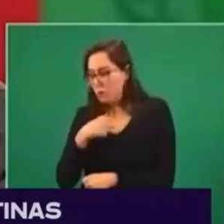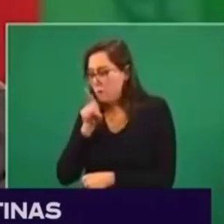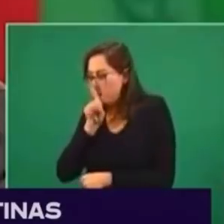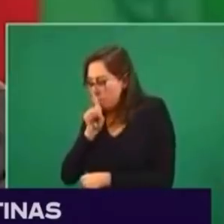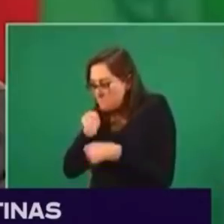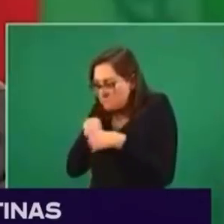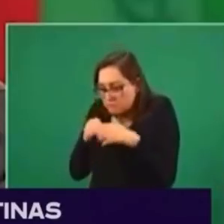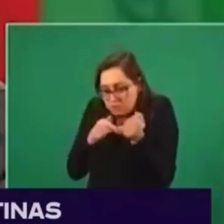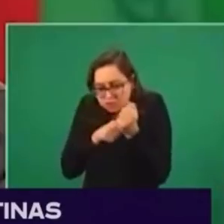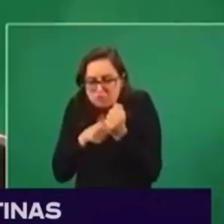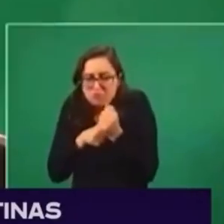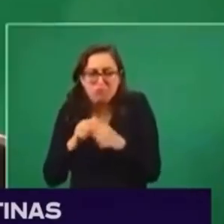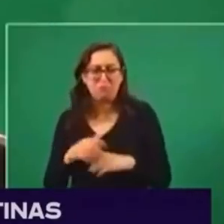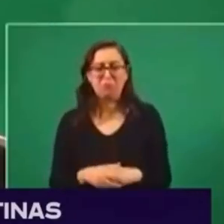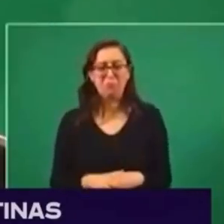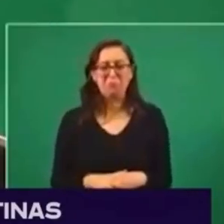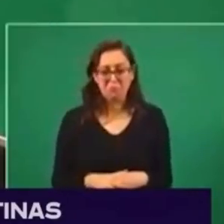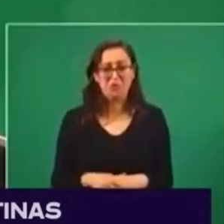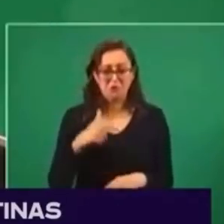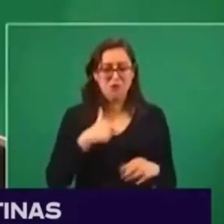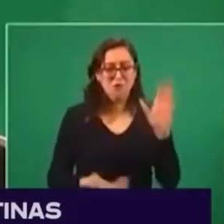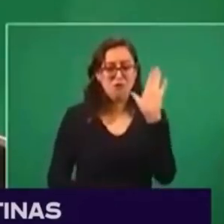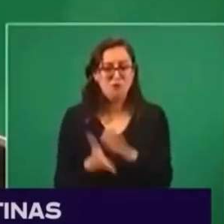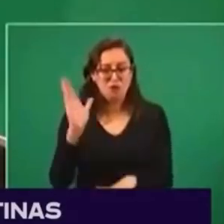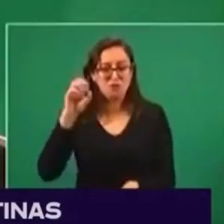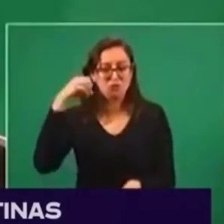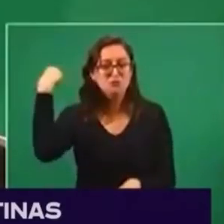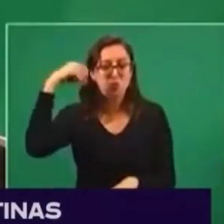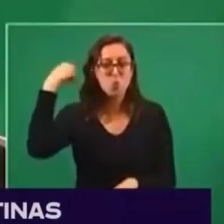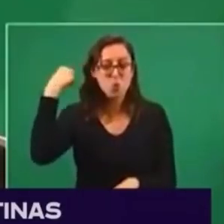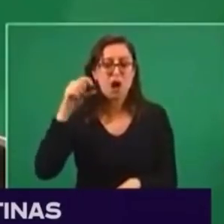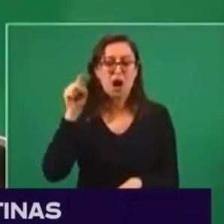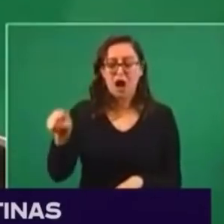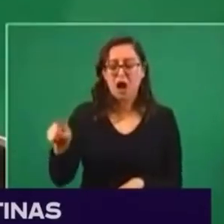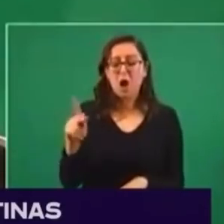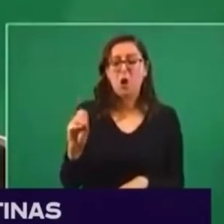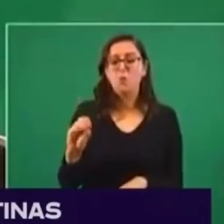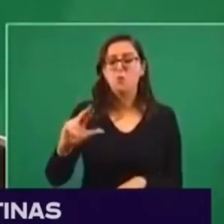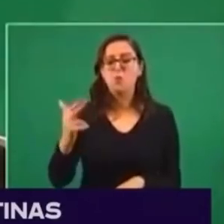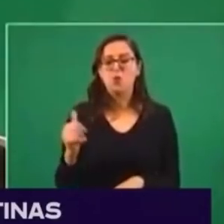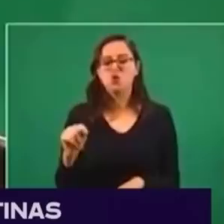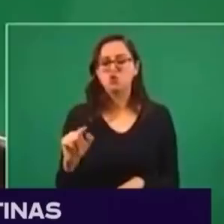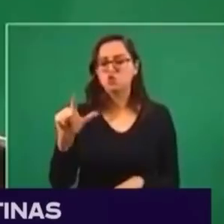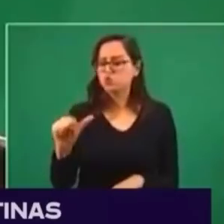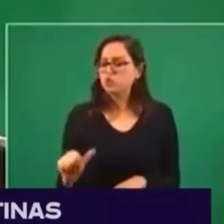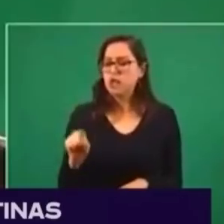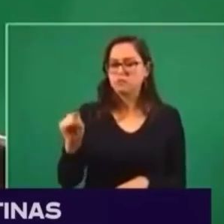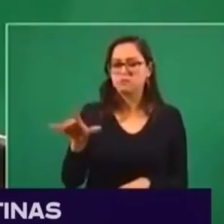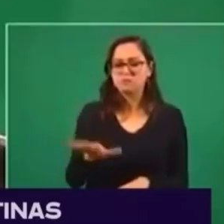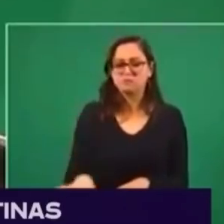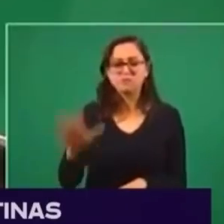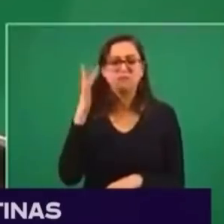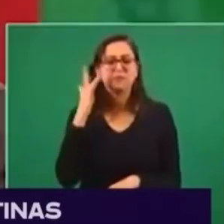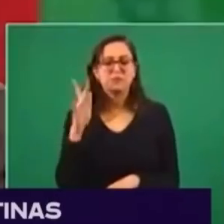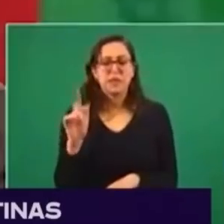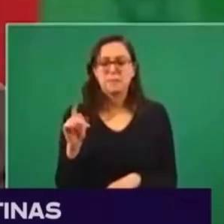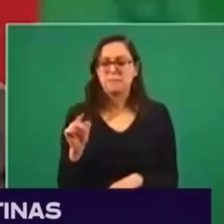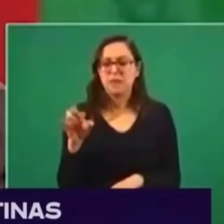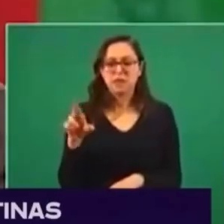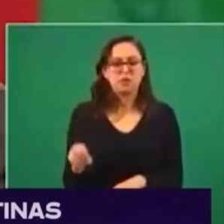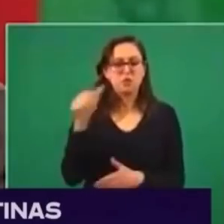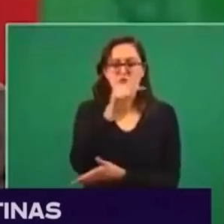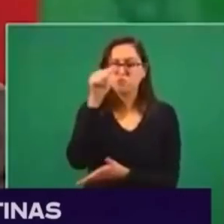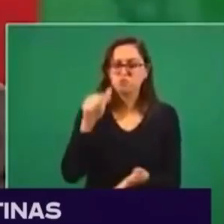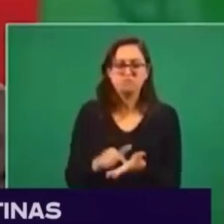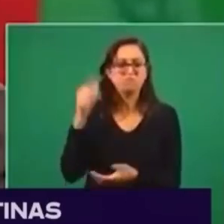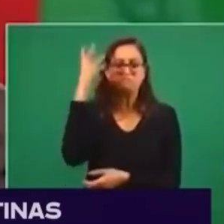murieron 1.123 personas cada día. Entonces, pues bueno, yo creo que tarde o temprano